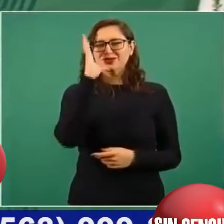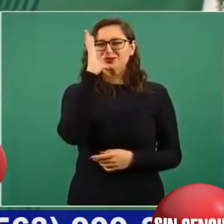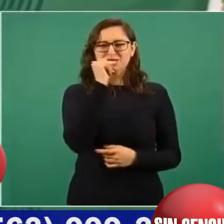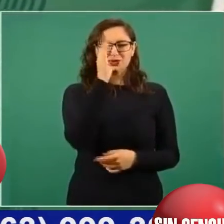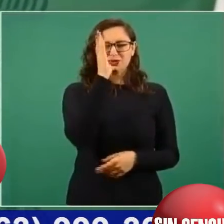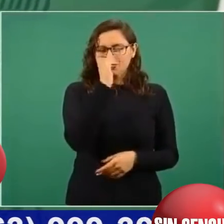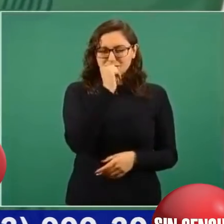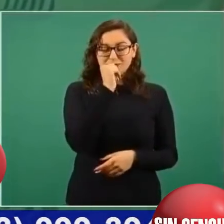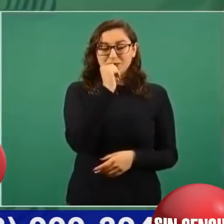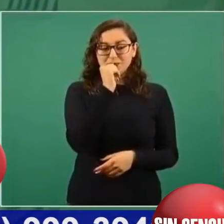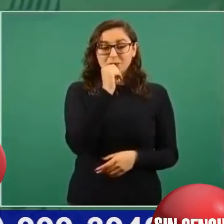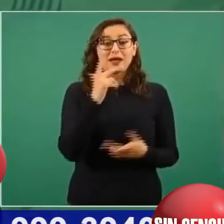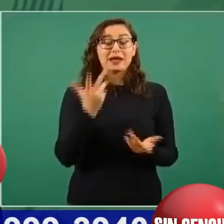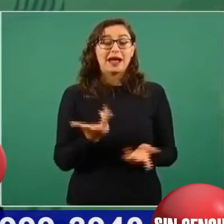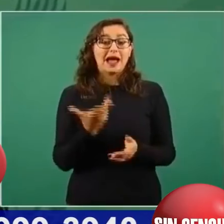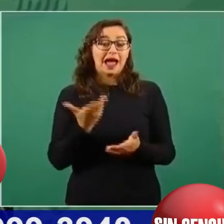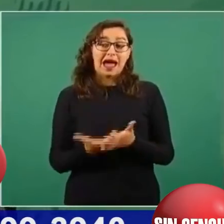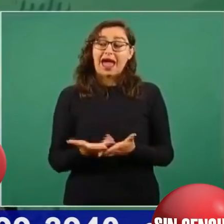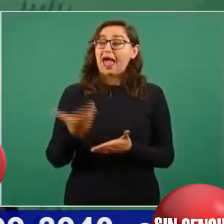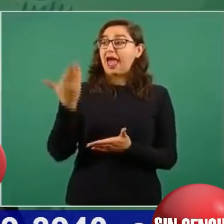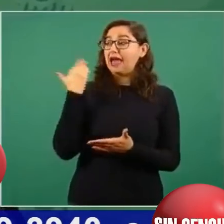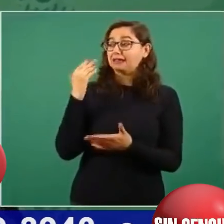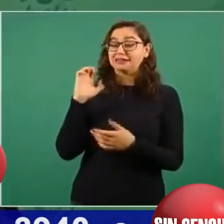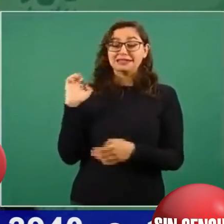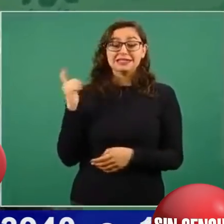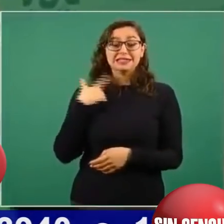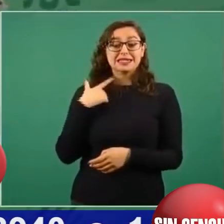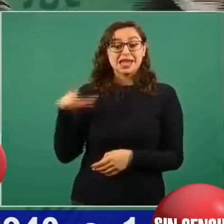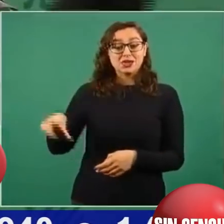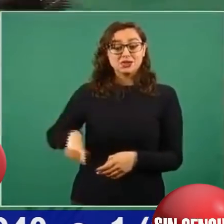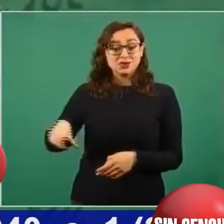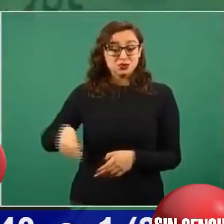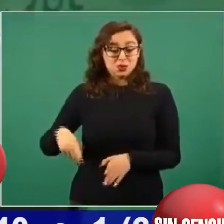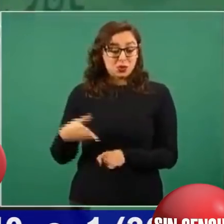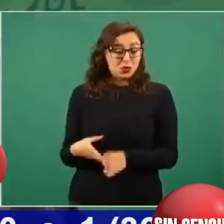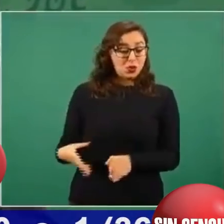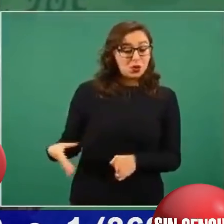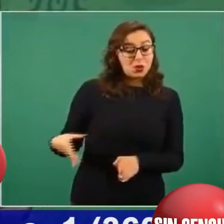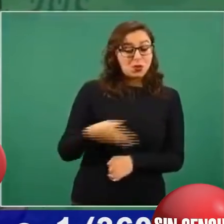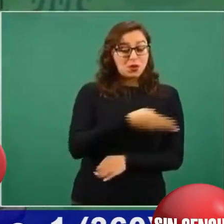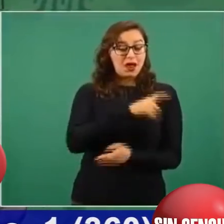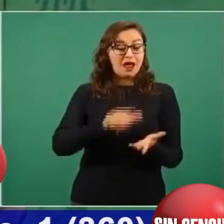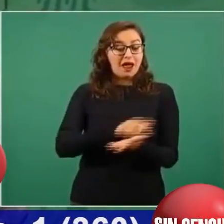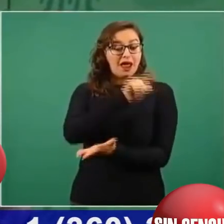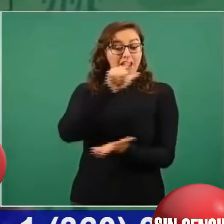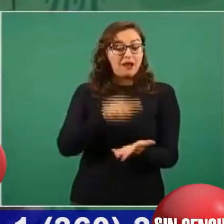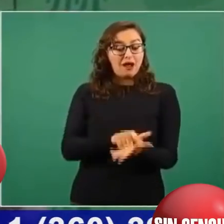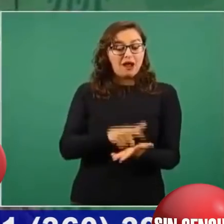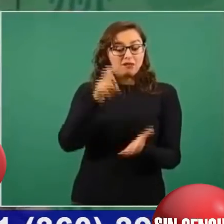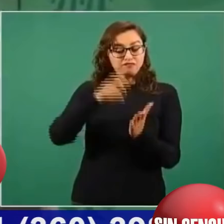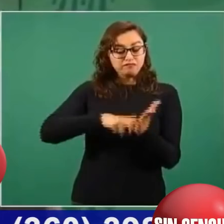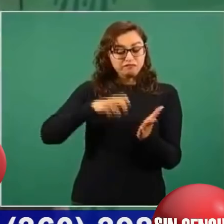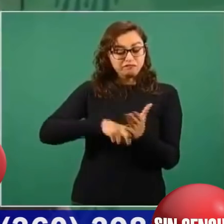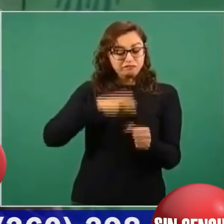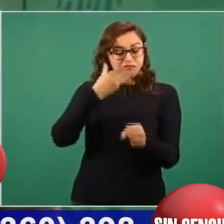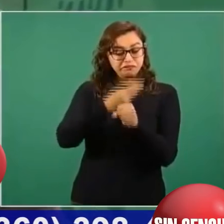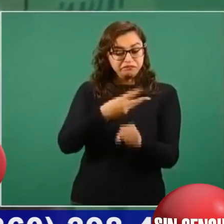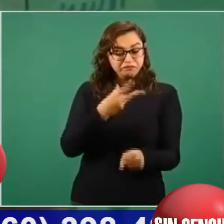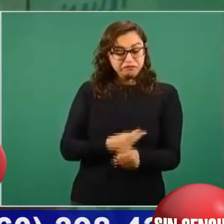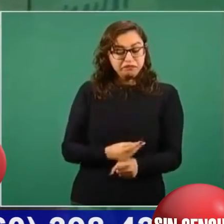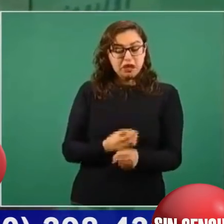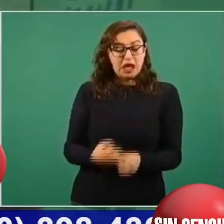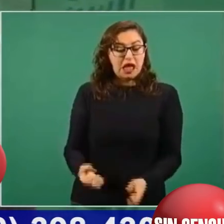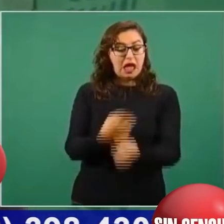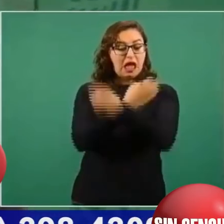de la mal llamada reforma educativa era que querían imponer una política